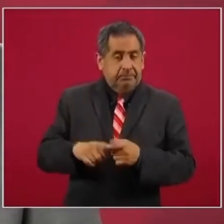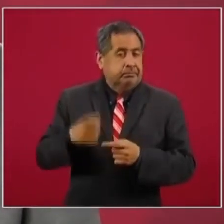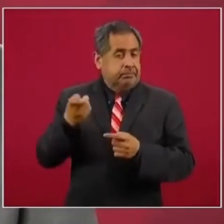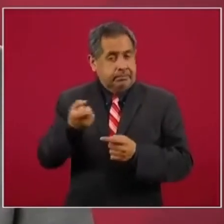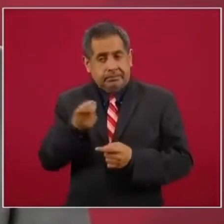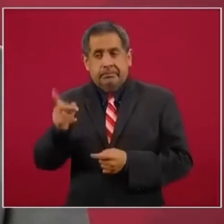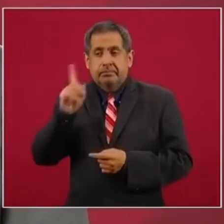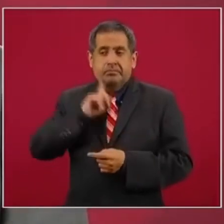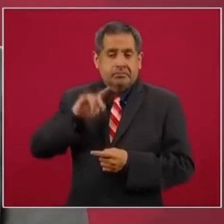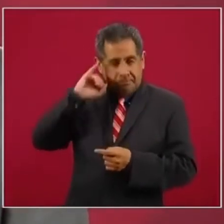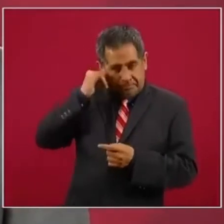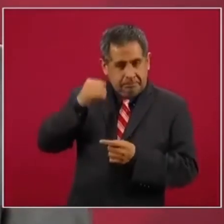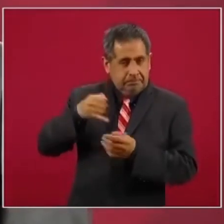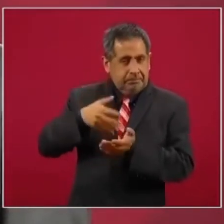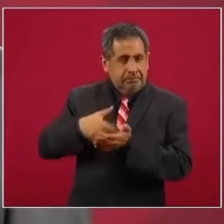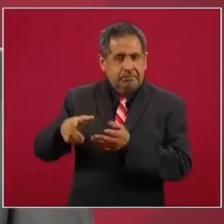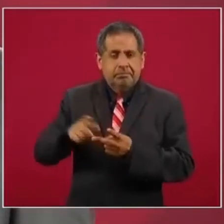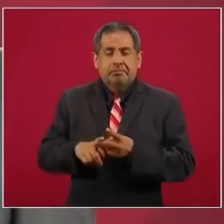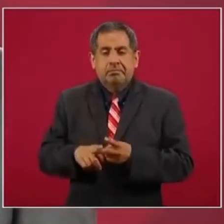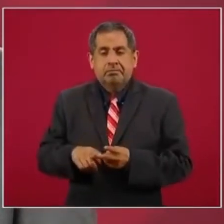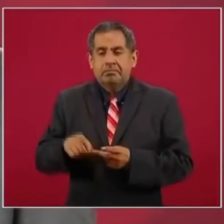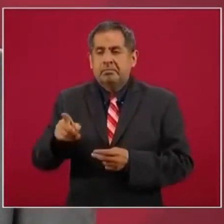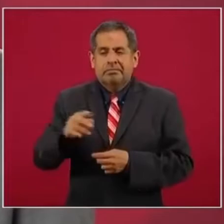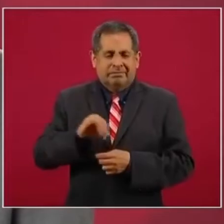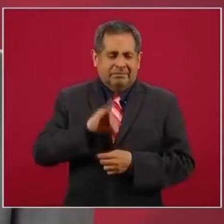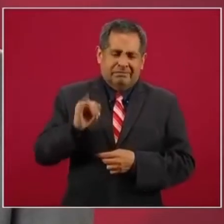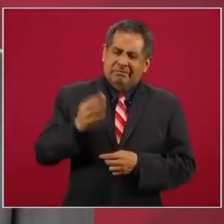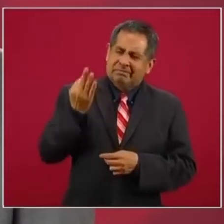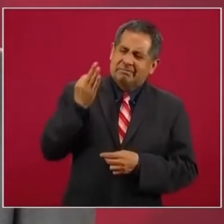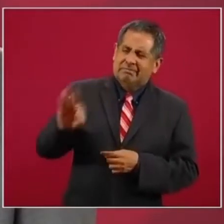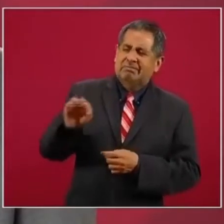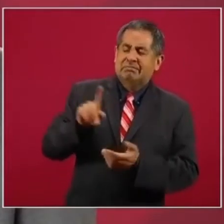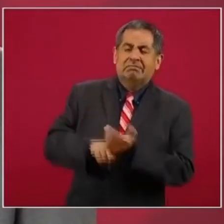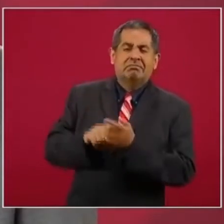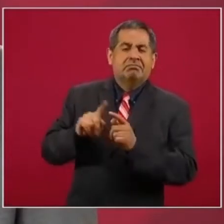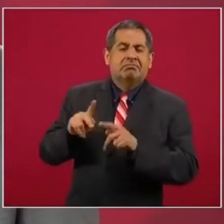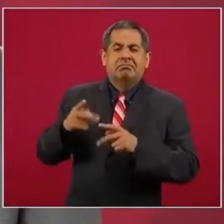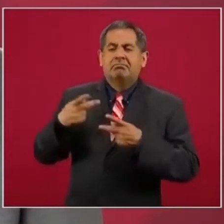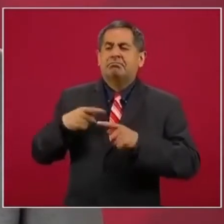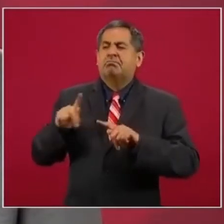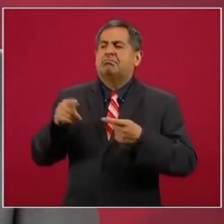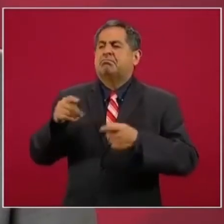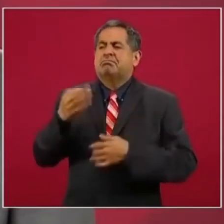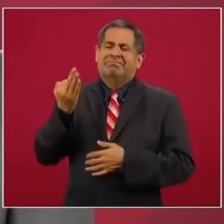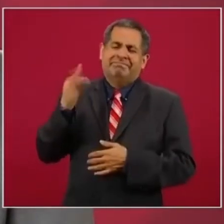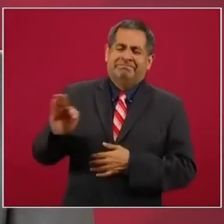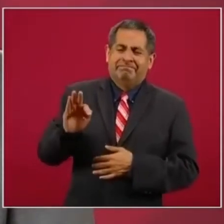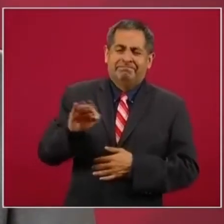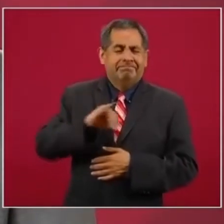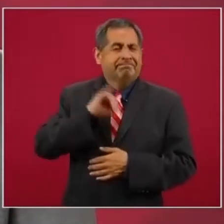esas campesinas nunca traicionaron, jamás.